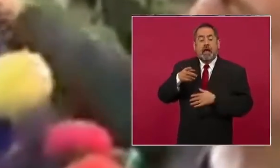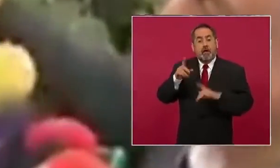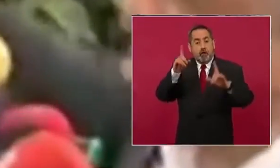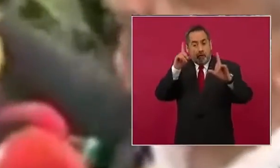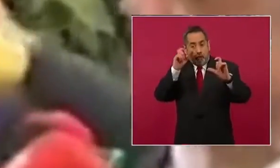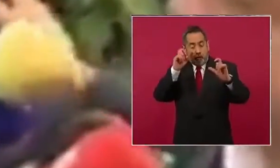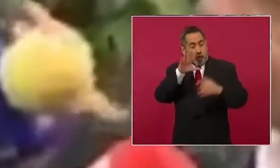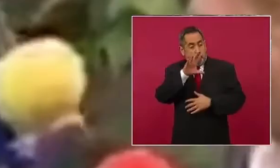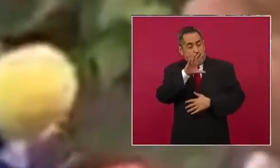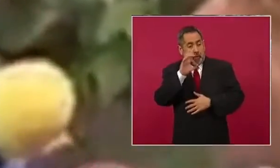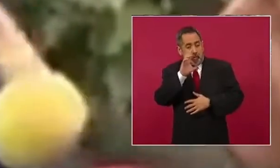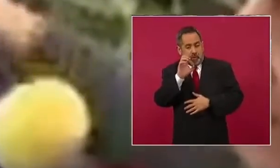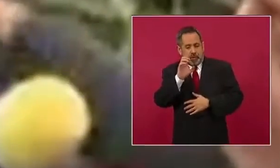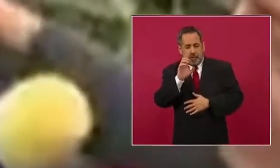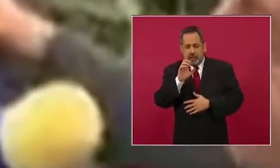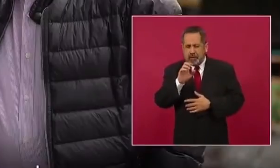No,